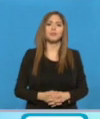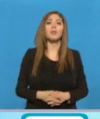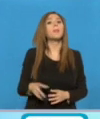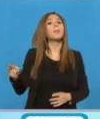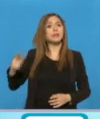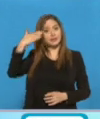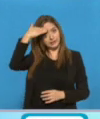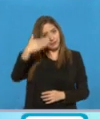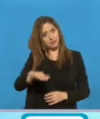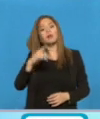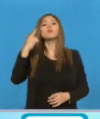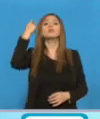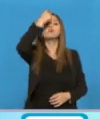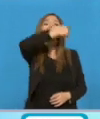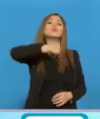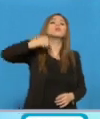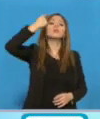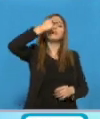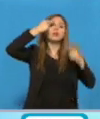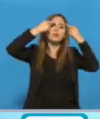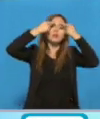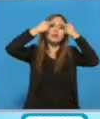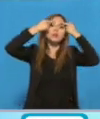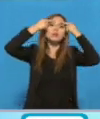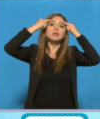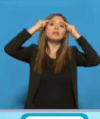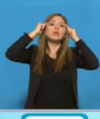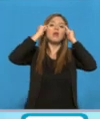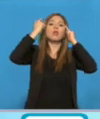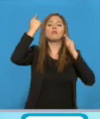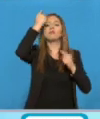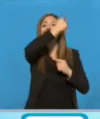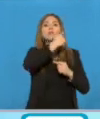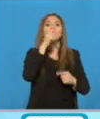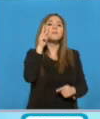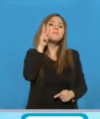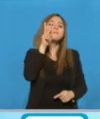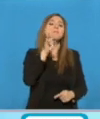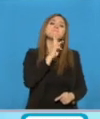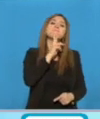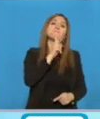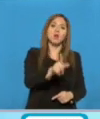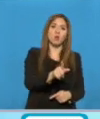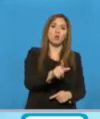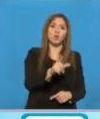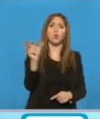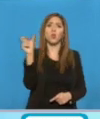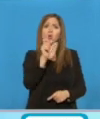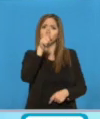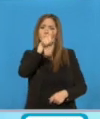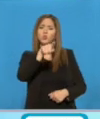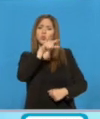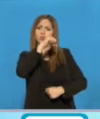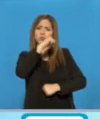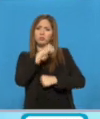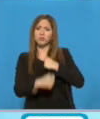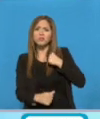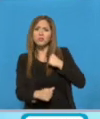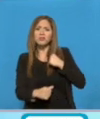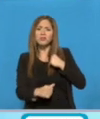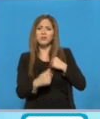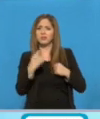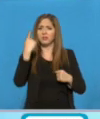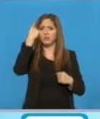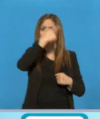el marco de los ojos, el marco, lo que enmarca nuestra mirada. Al realizar un procedimiento como este,